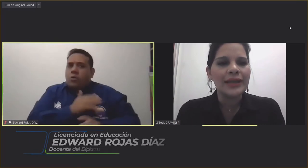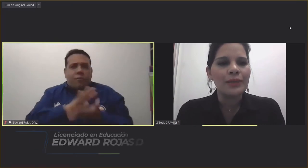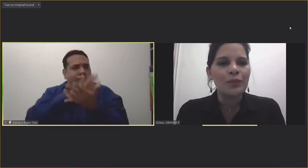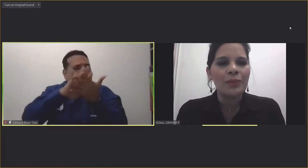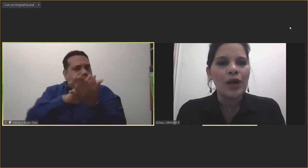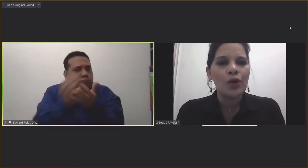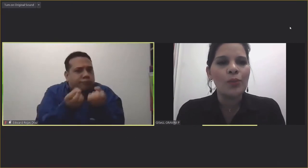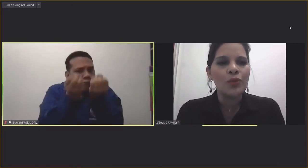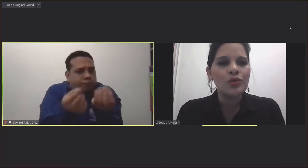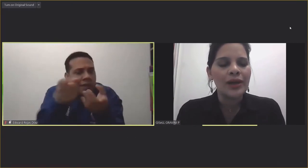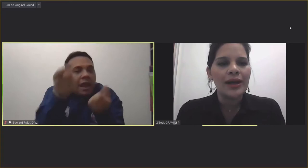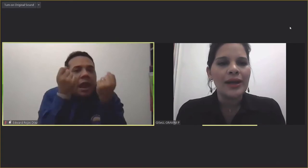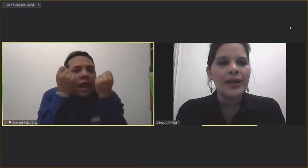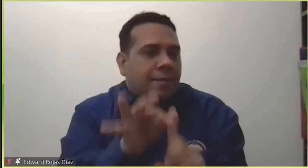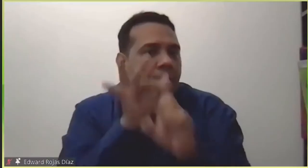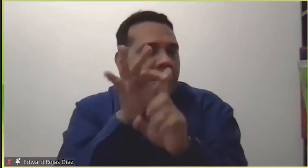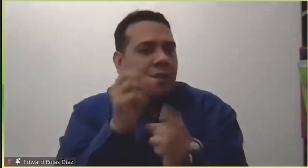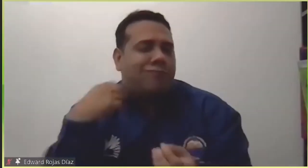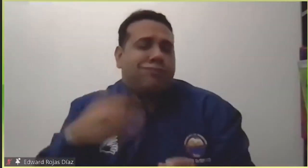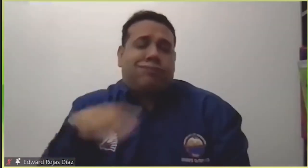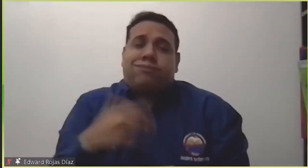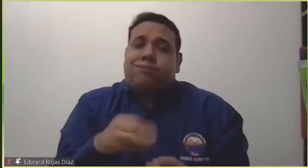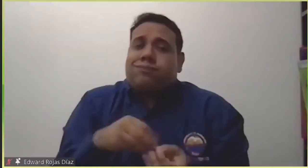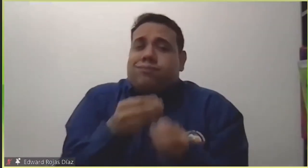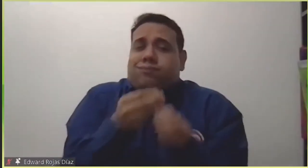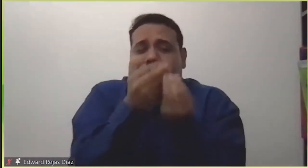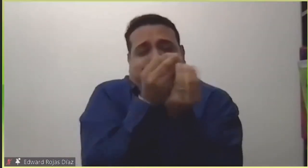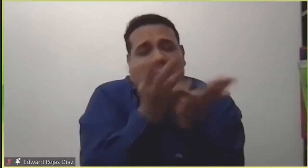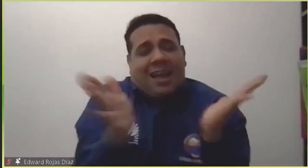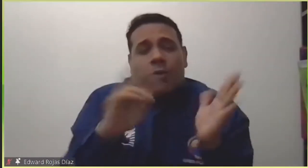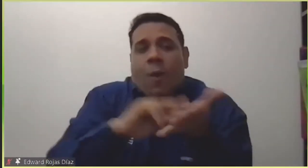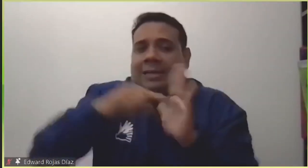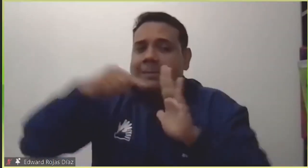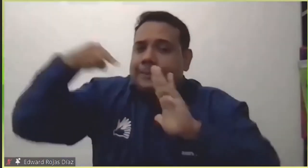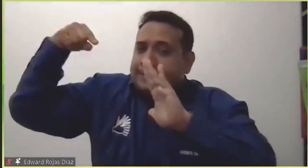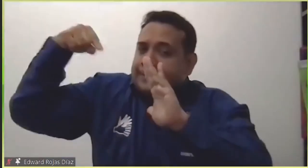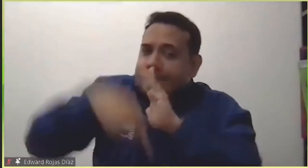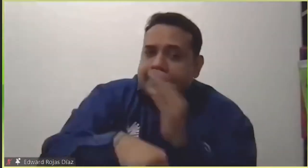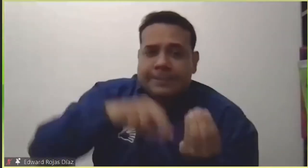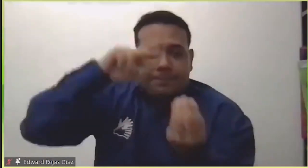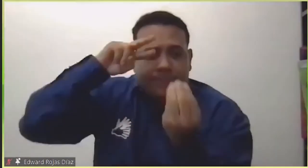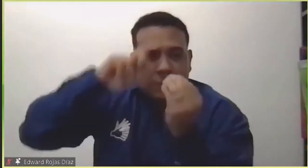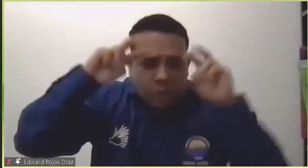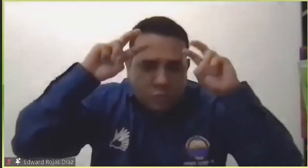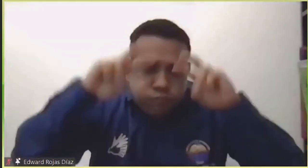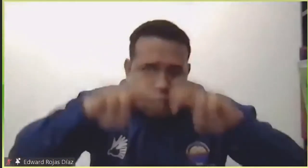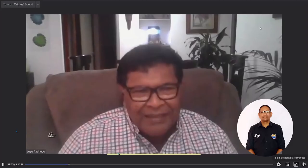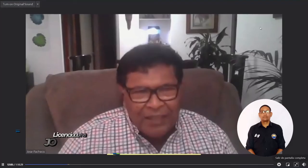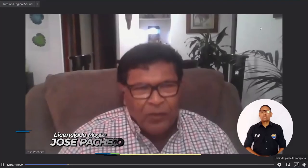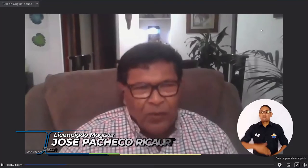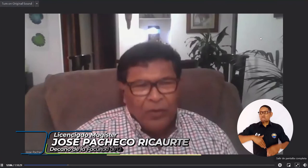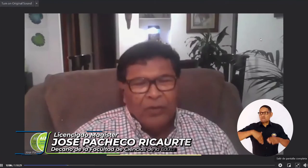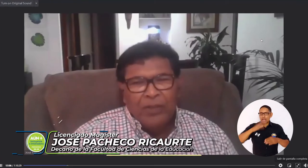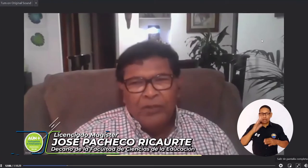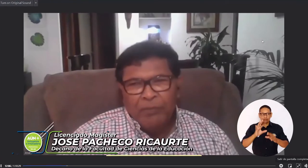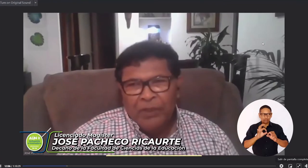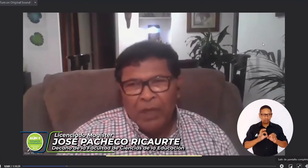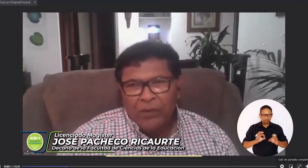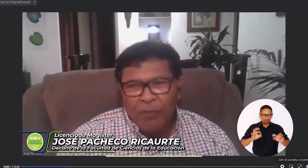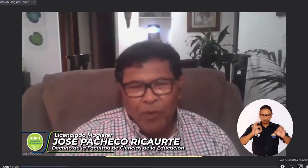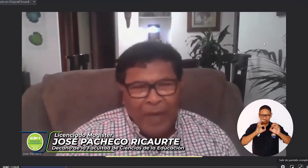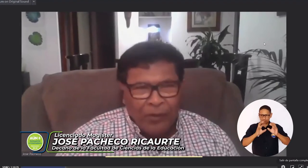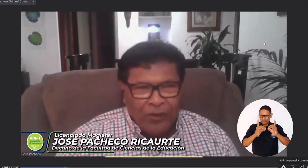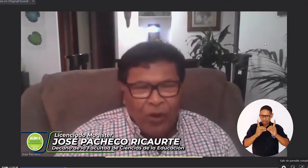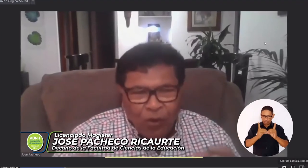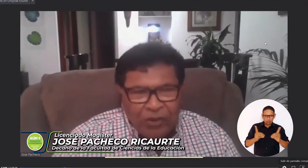como este diplomado busca, de verdad, conozcan qué implica ser una persona sorda. Más allá del título de